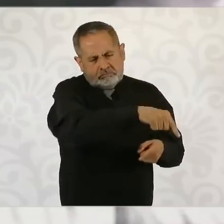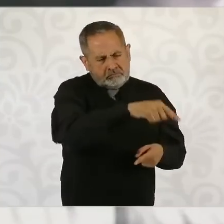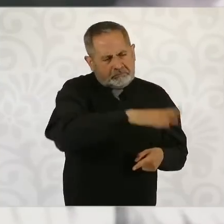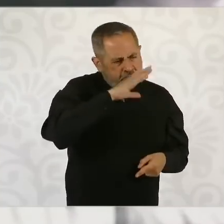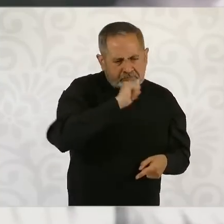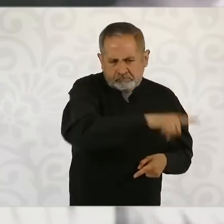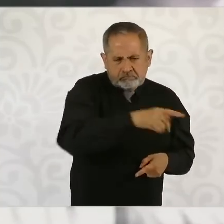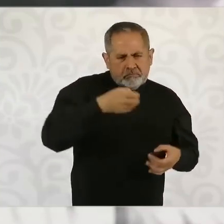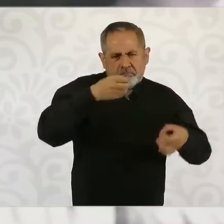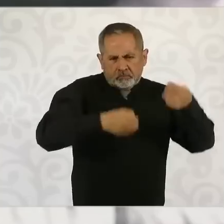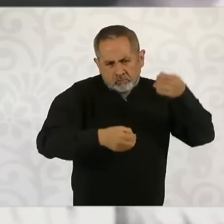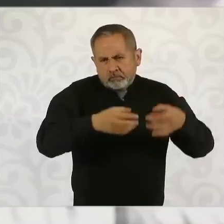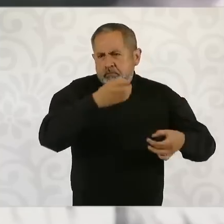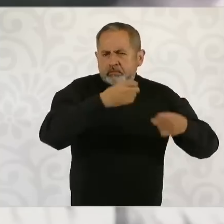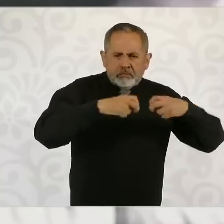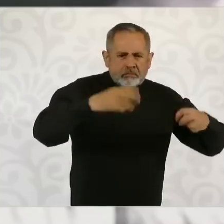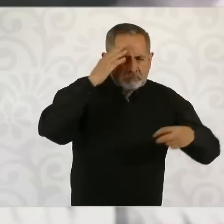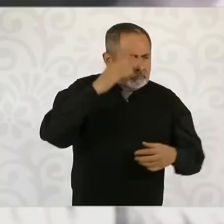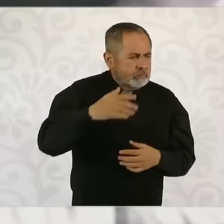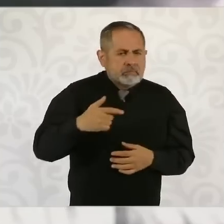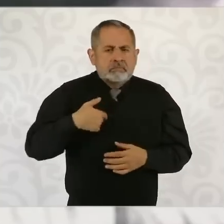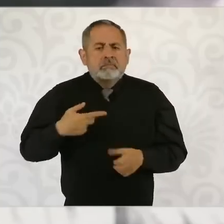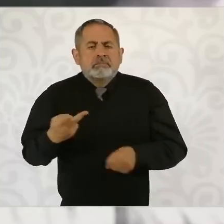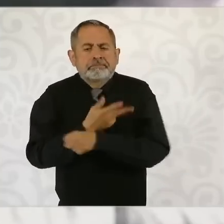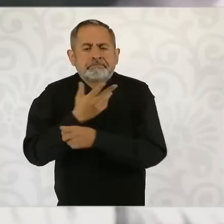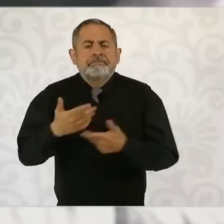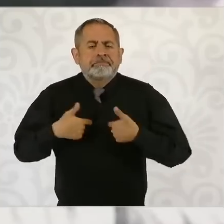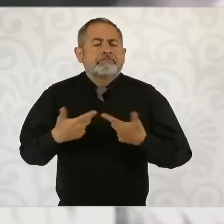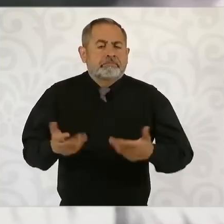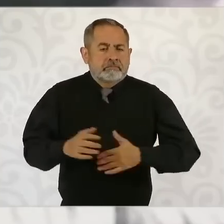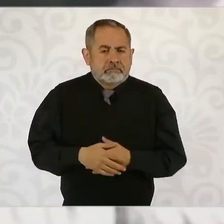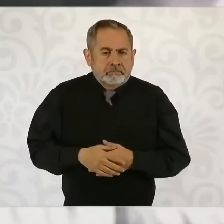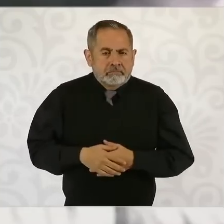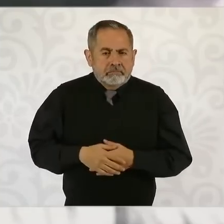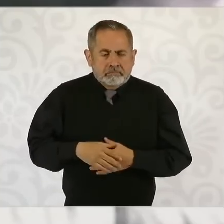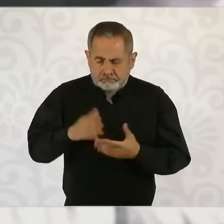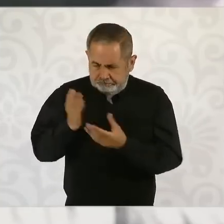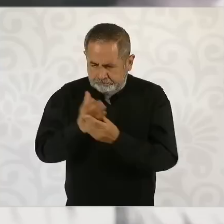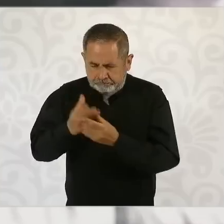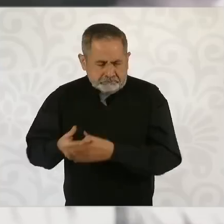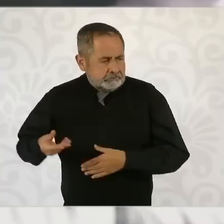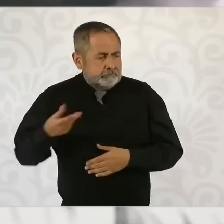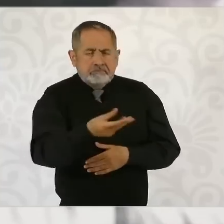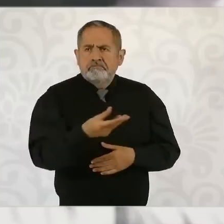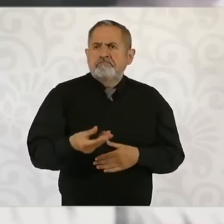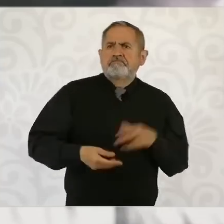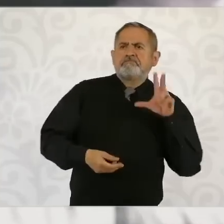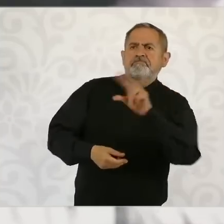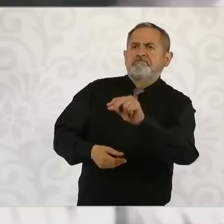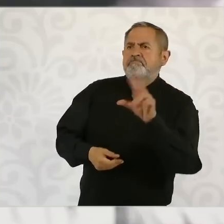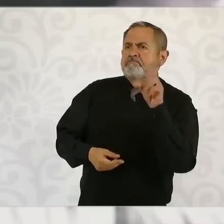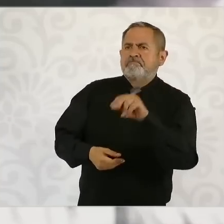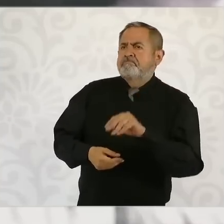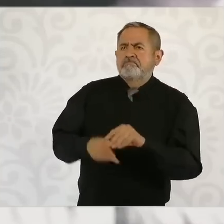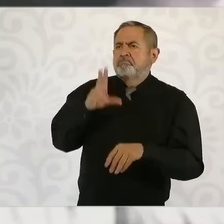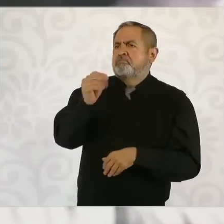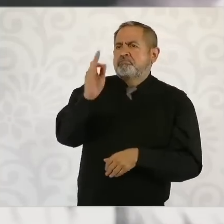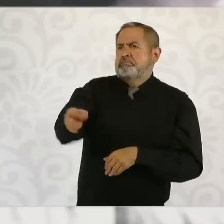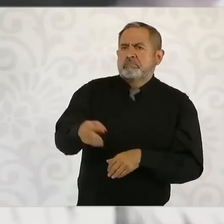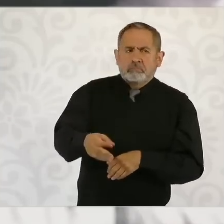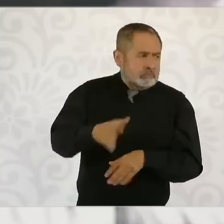un ministro. ¿Qué es lo que nos ha ocurrido? Que no nos dejan en el Poder Judicial